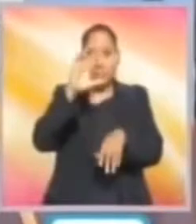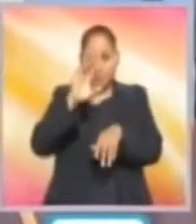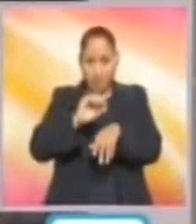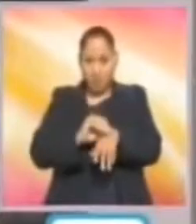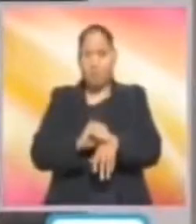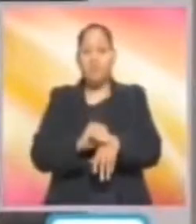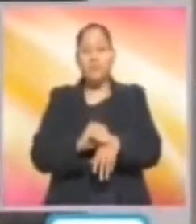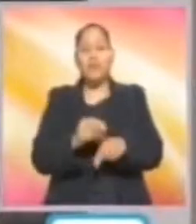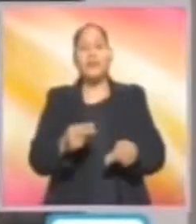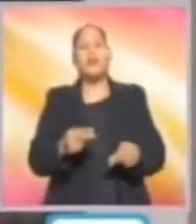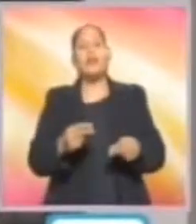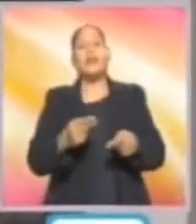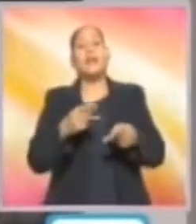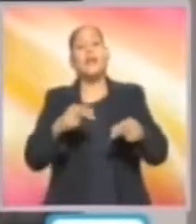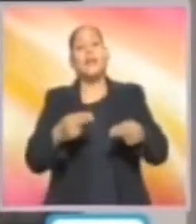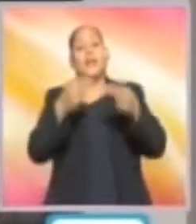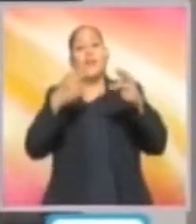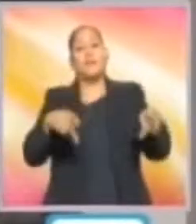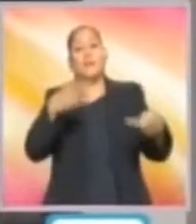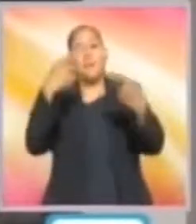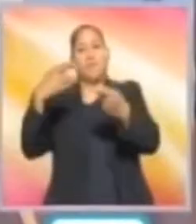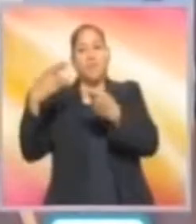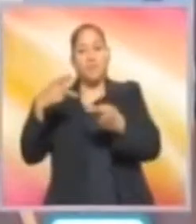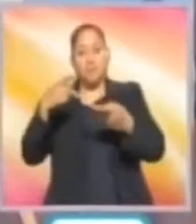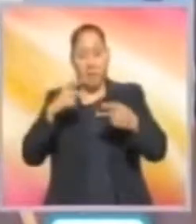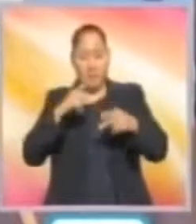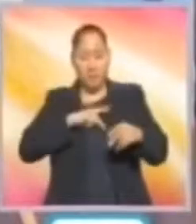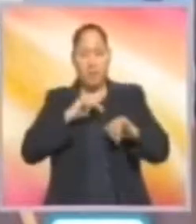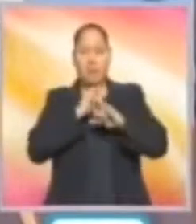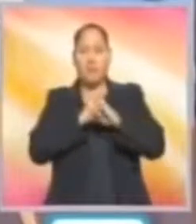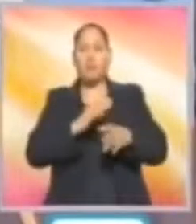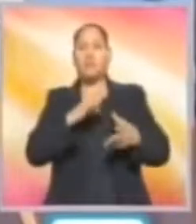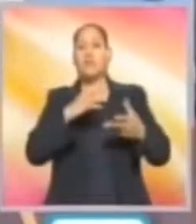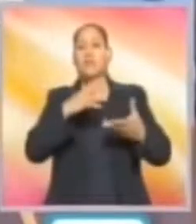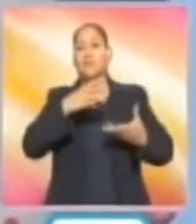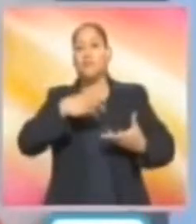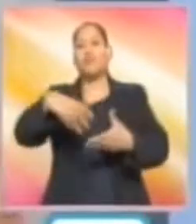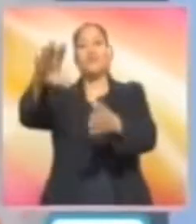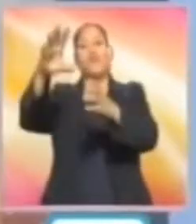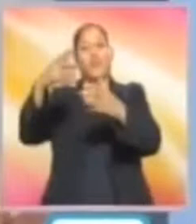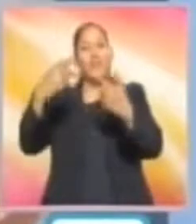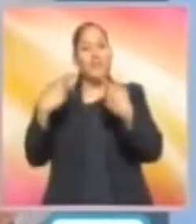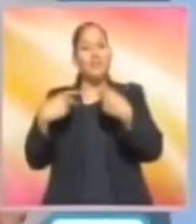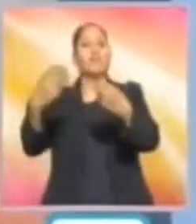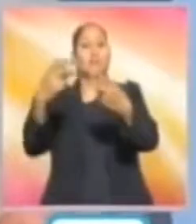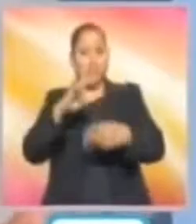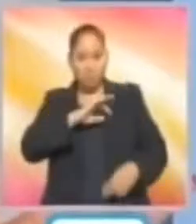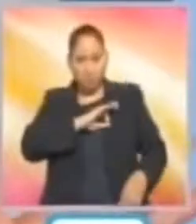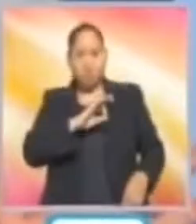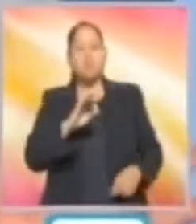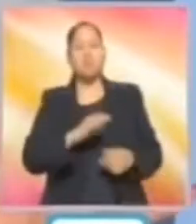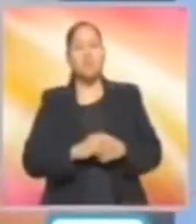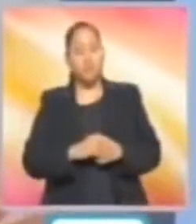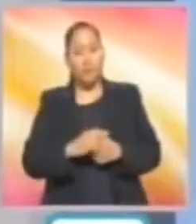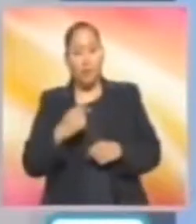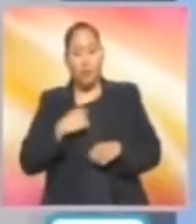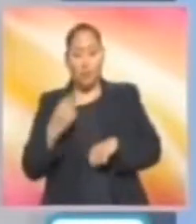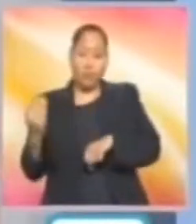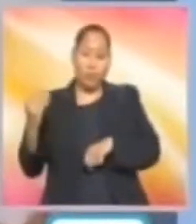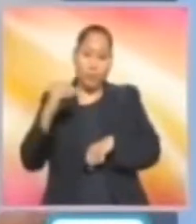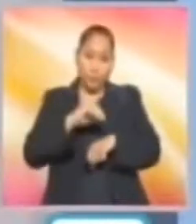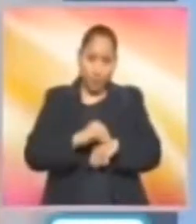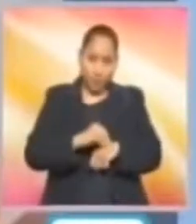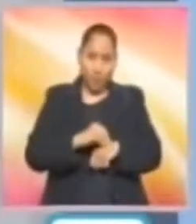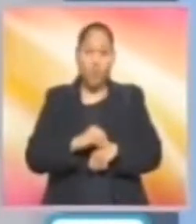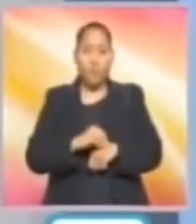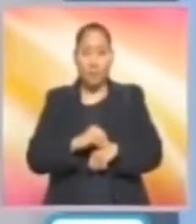la comercialización de toda esta información. Ajá. Entonces, todo lo que tú colocas se puede comercializar ya de manera libre, que sí